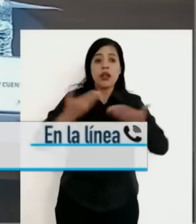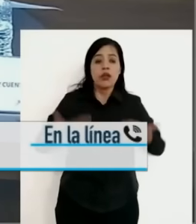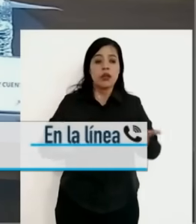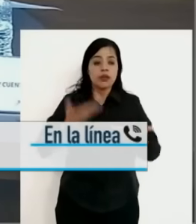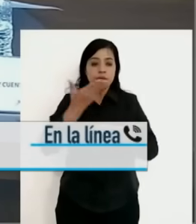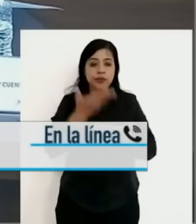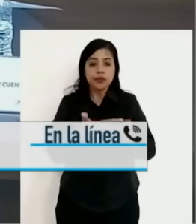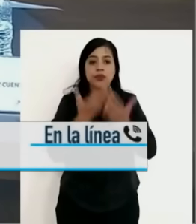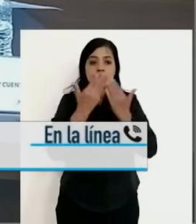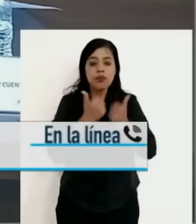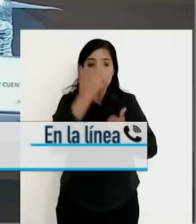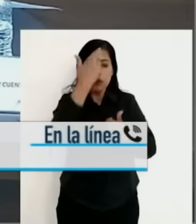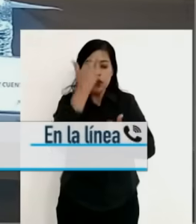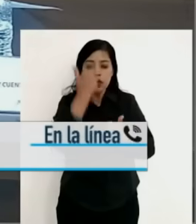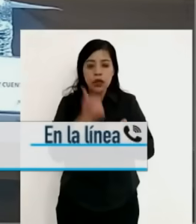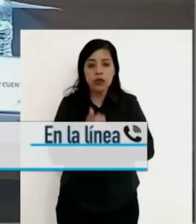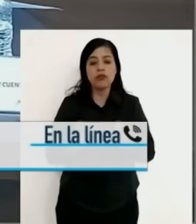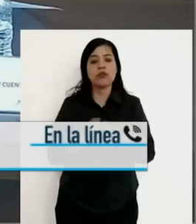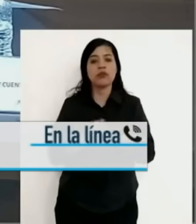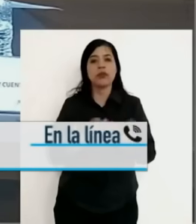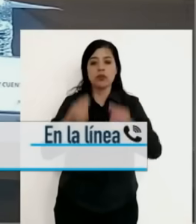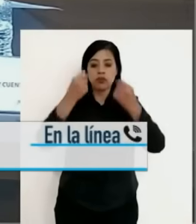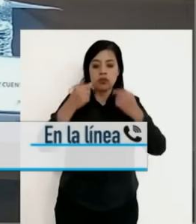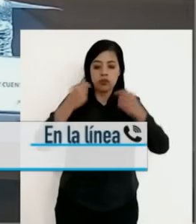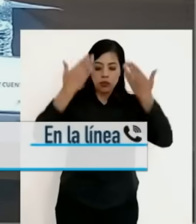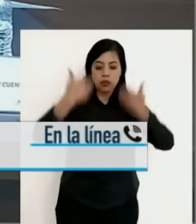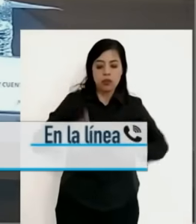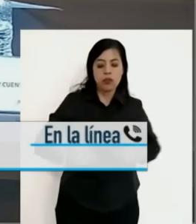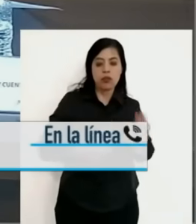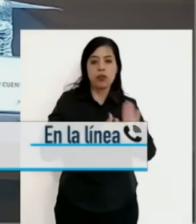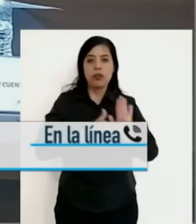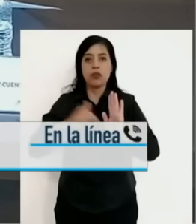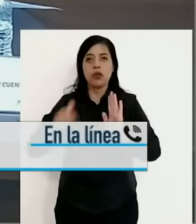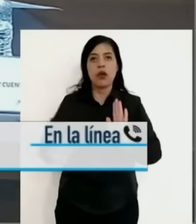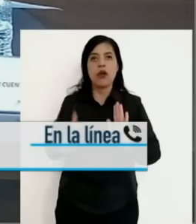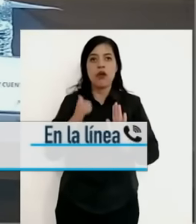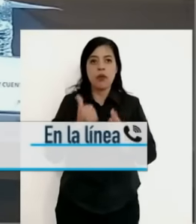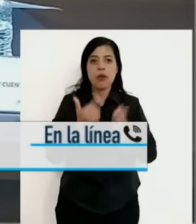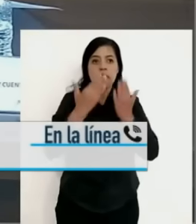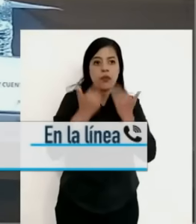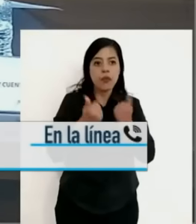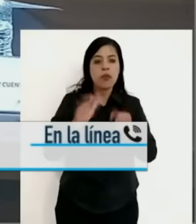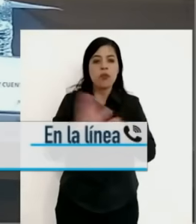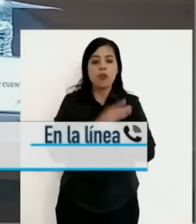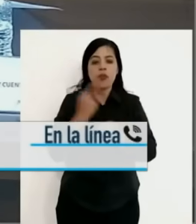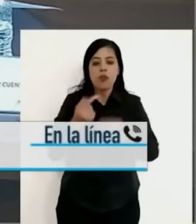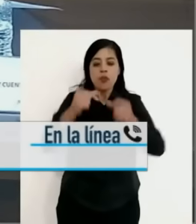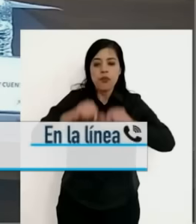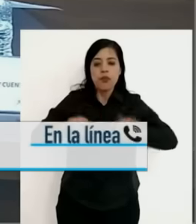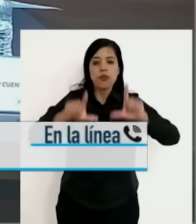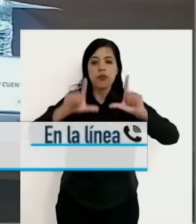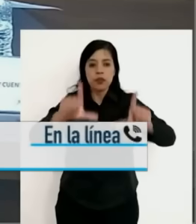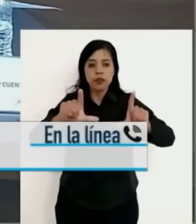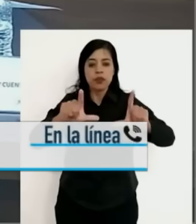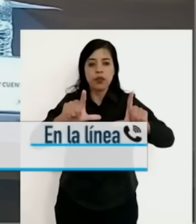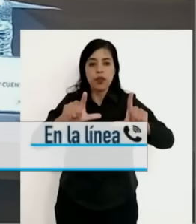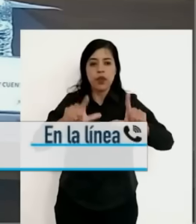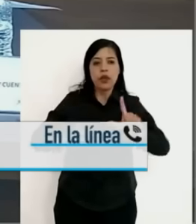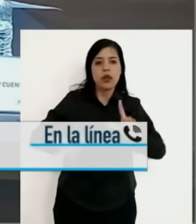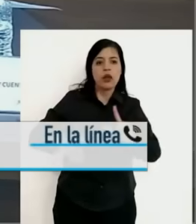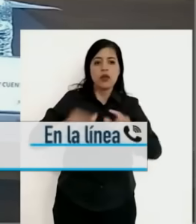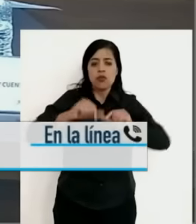tema de explorado derecho, es decir, en el PAN, creo que en la mayoría de los partidos políticos, los secretarios